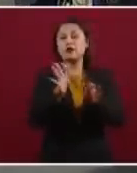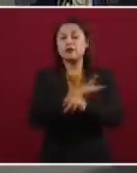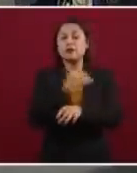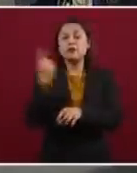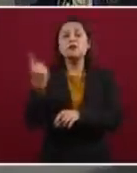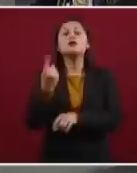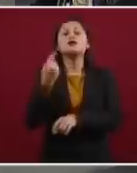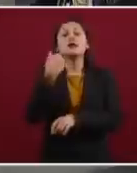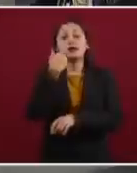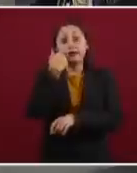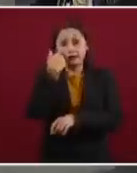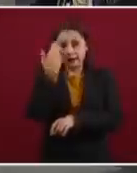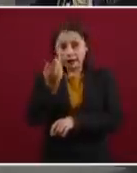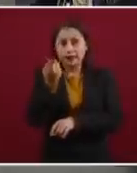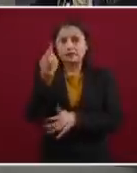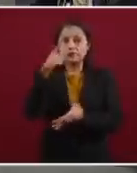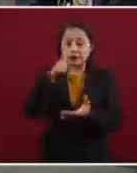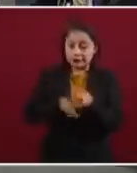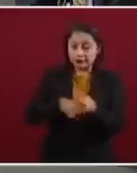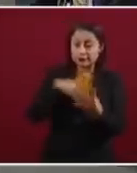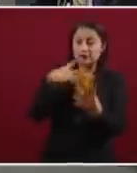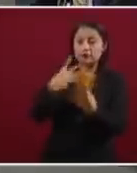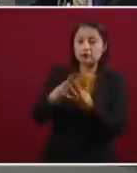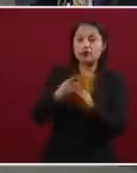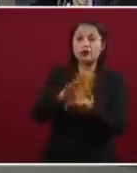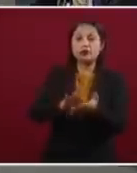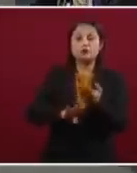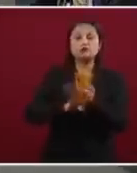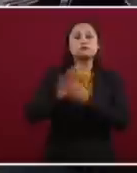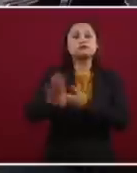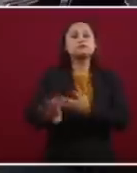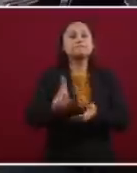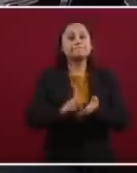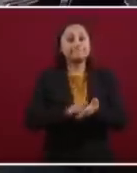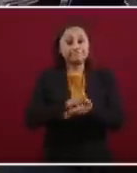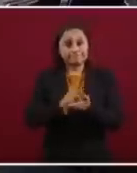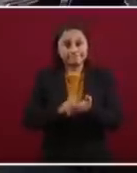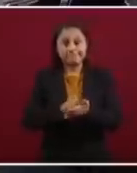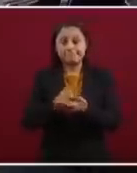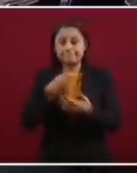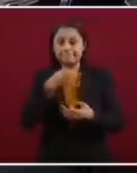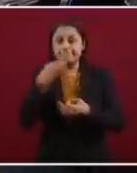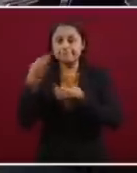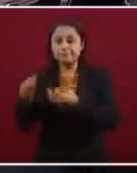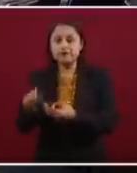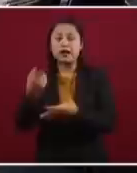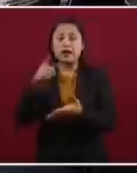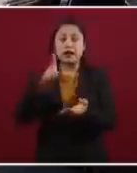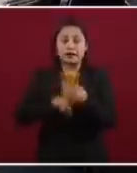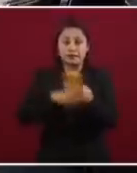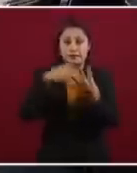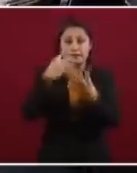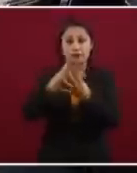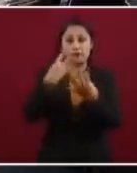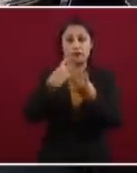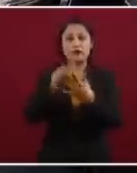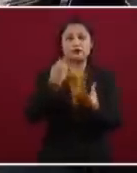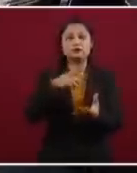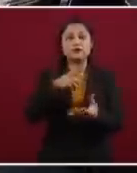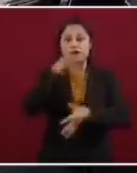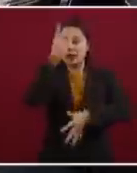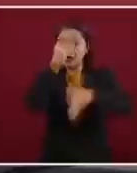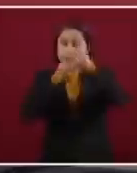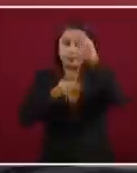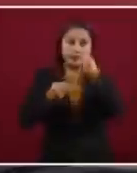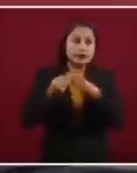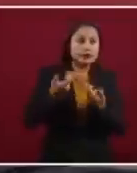también combatir este fenómeno de adicciones para que las cárceles no solamente no sean escuelas de crímenes